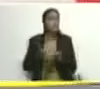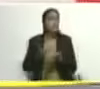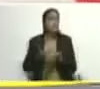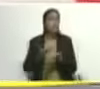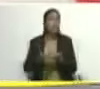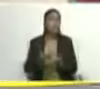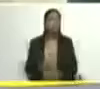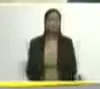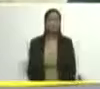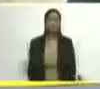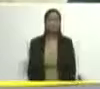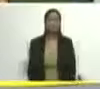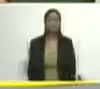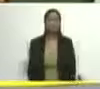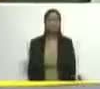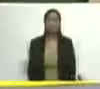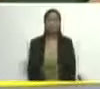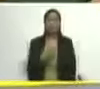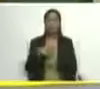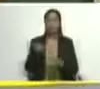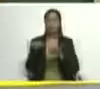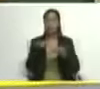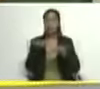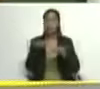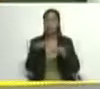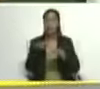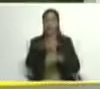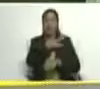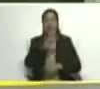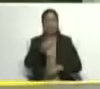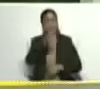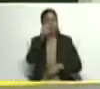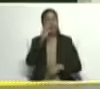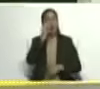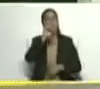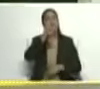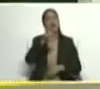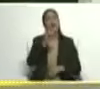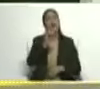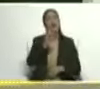de nuestro secretario general, Jorge Arriaza,